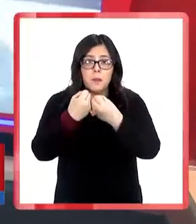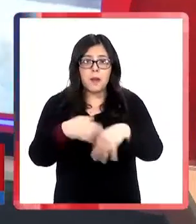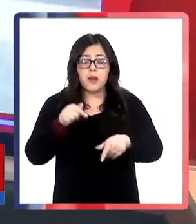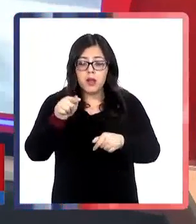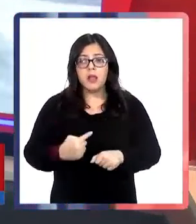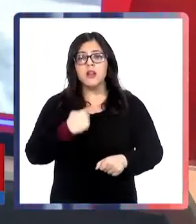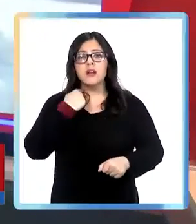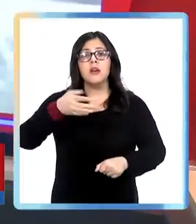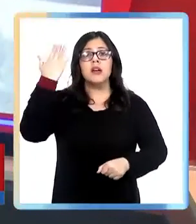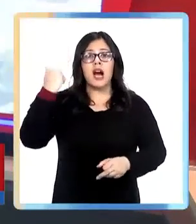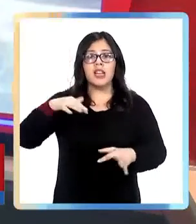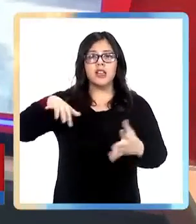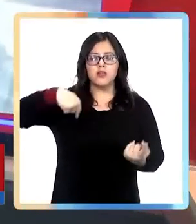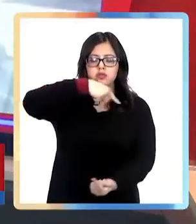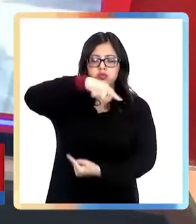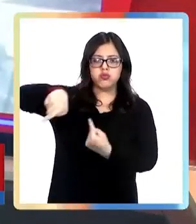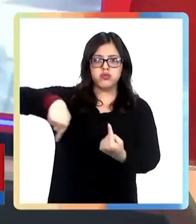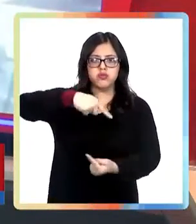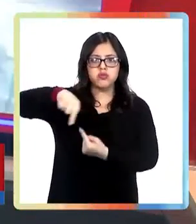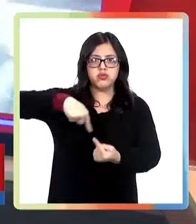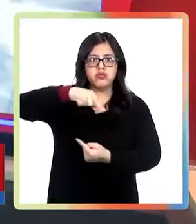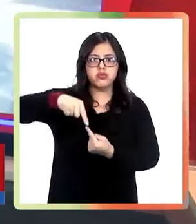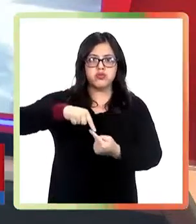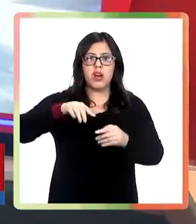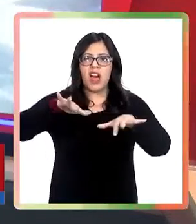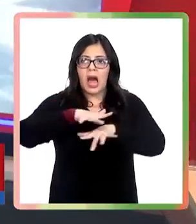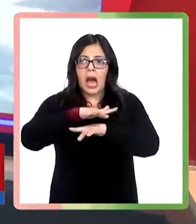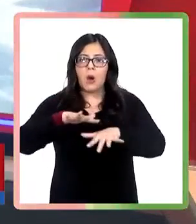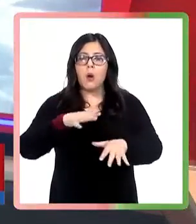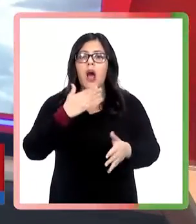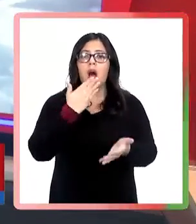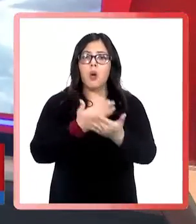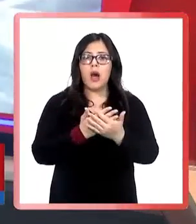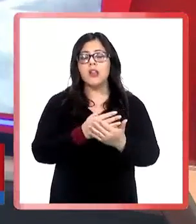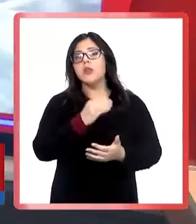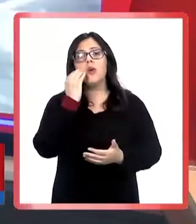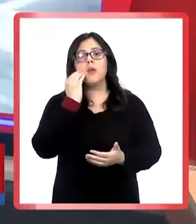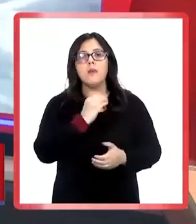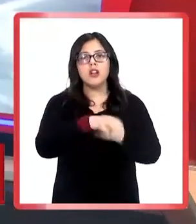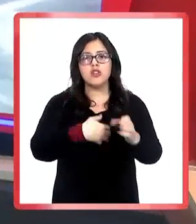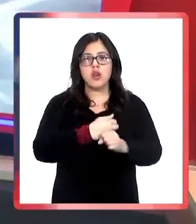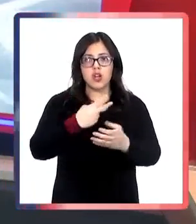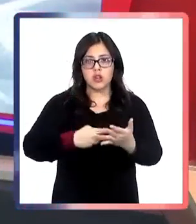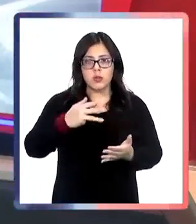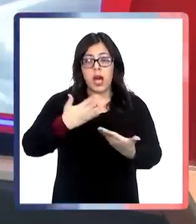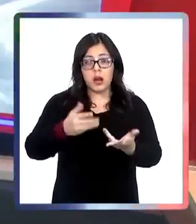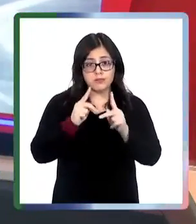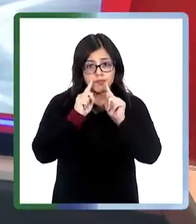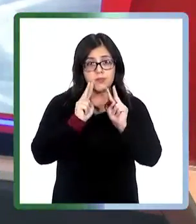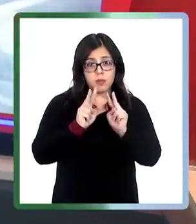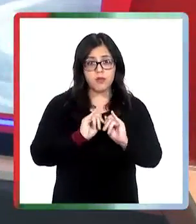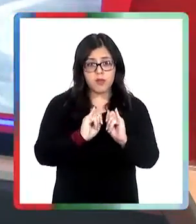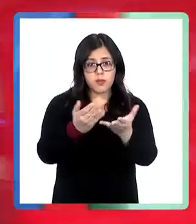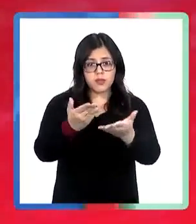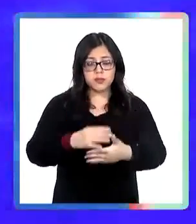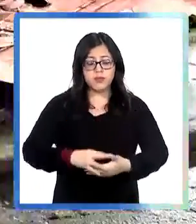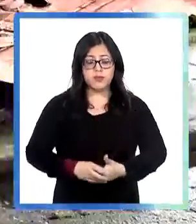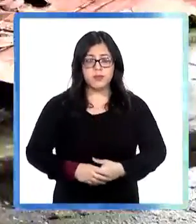sido afectada por una tromba marina en mayo del año 2019. TVU, Universidad de Concepción, nos informa.